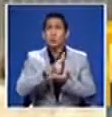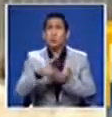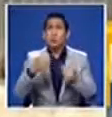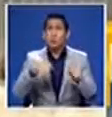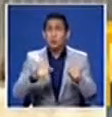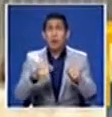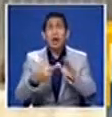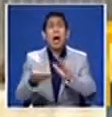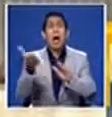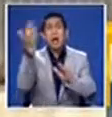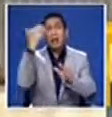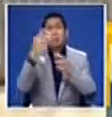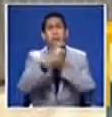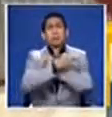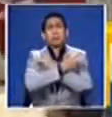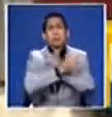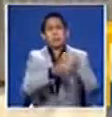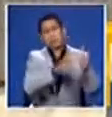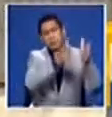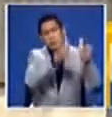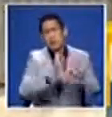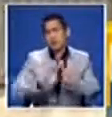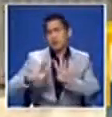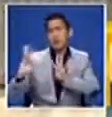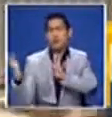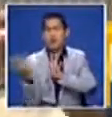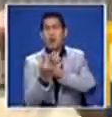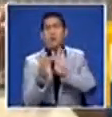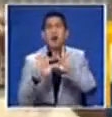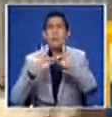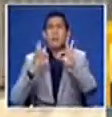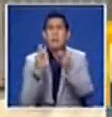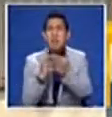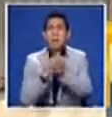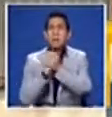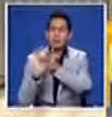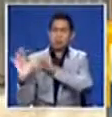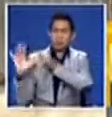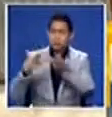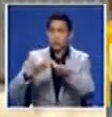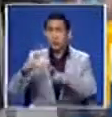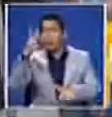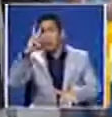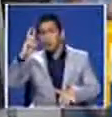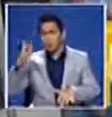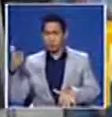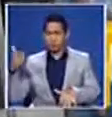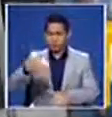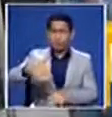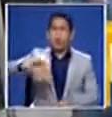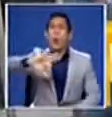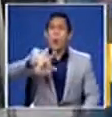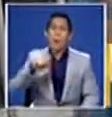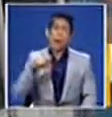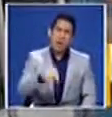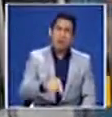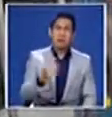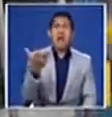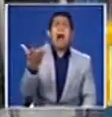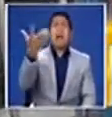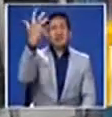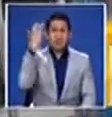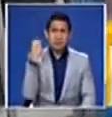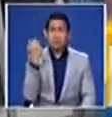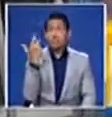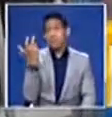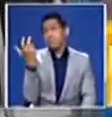también robaron así mismo con motorizados. ¿En el velorio? En el velorio, o sea, las personas que estaban fuera del velorio les robaron. Dos víctimas de la delincuencia que manejan